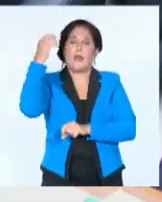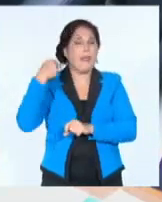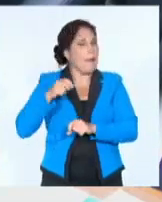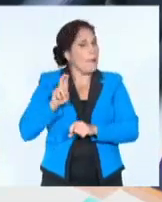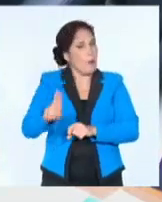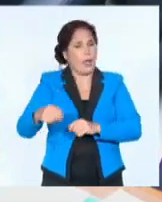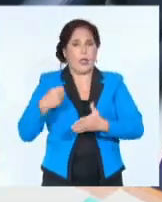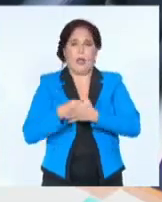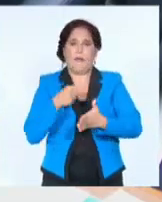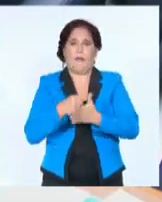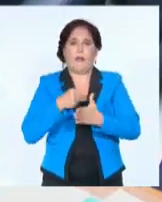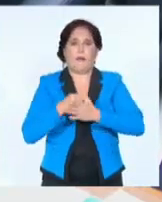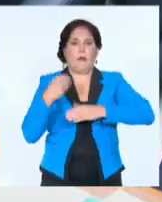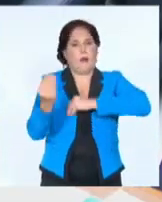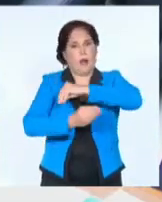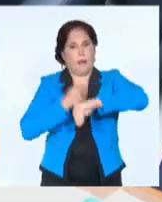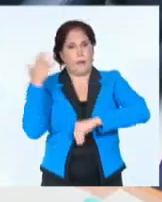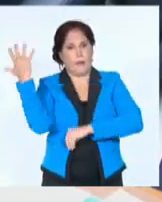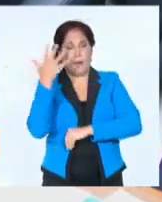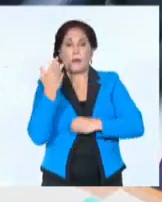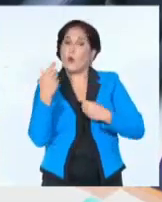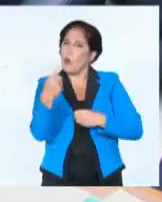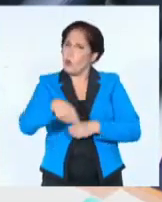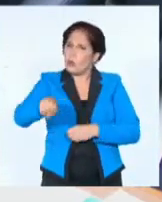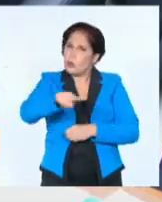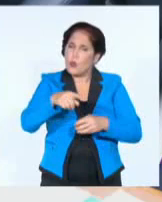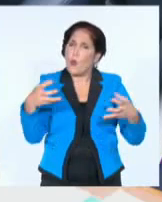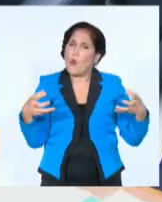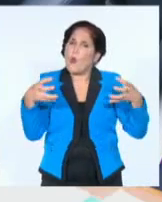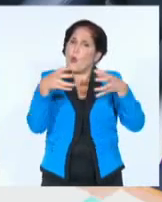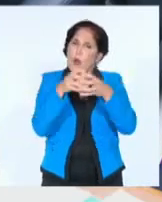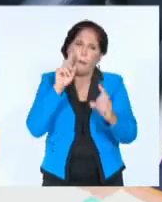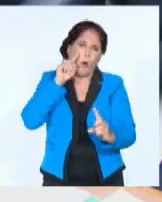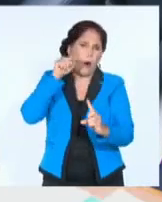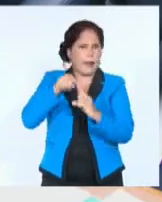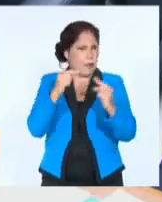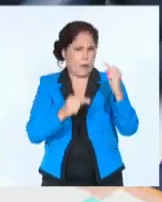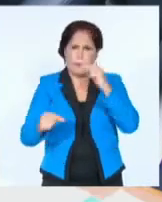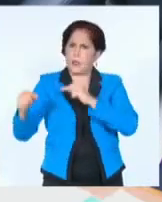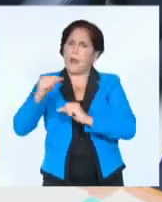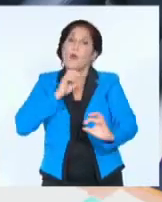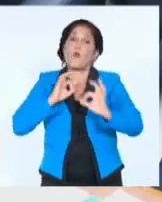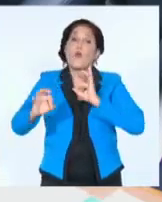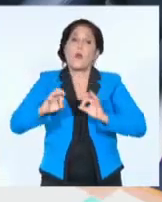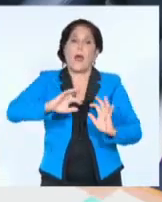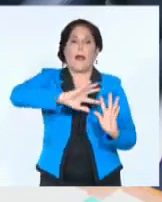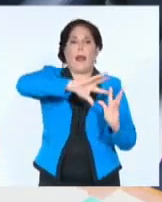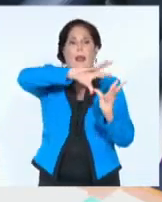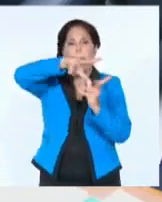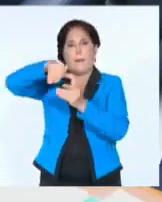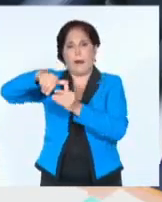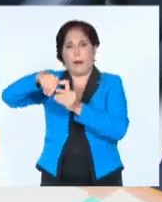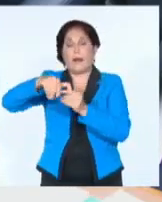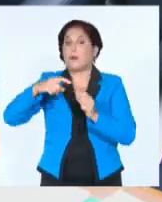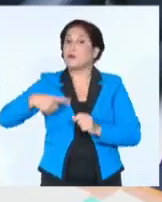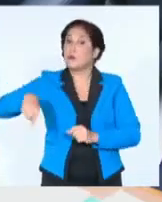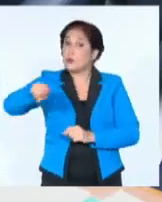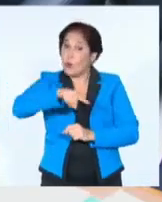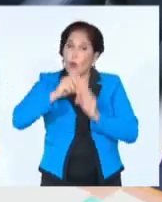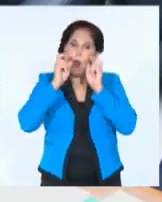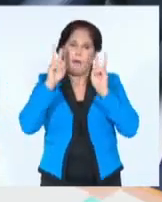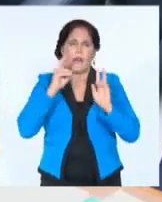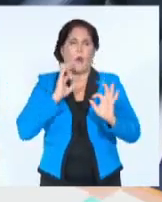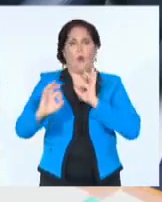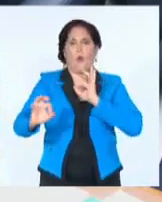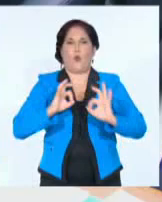al cambio climático. Unámonos en la acción por un objetivo superior, preservar el planeta, es decir, la vida.